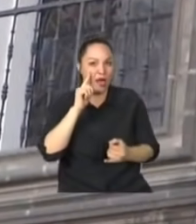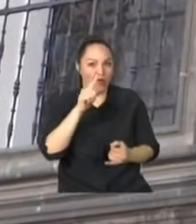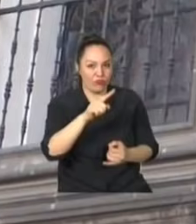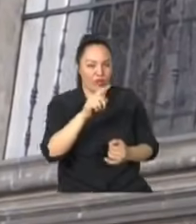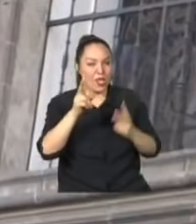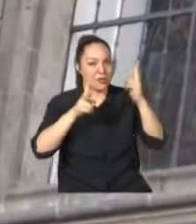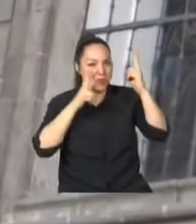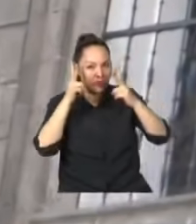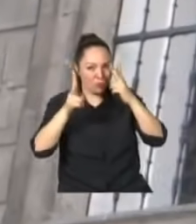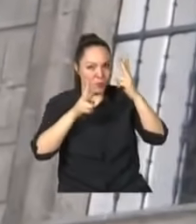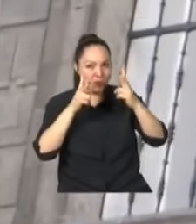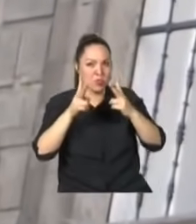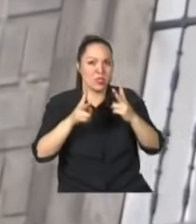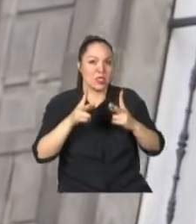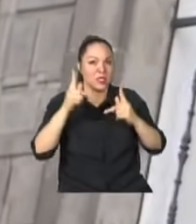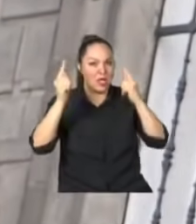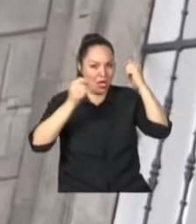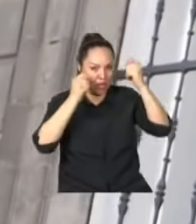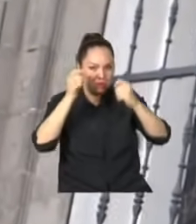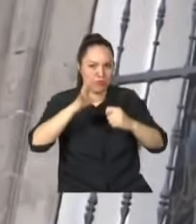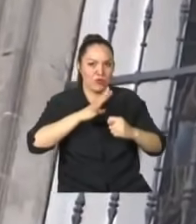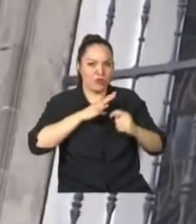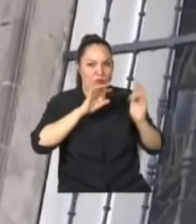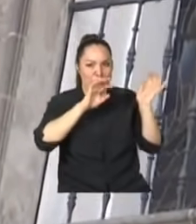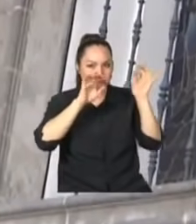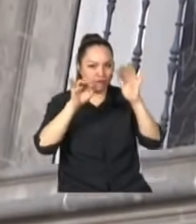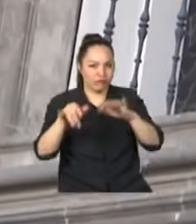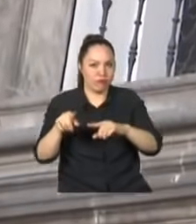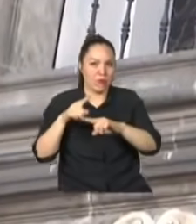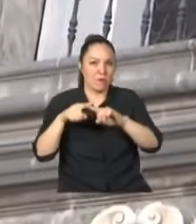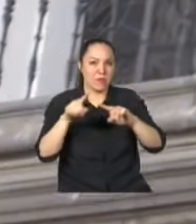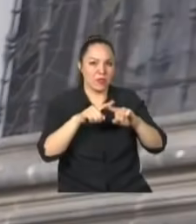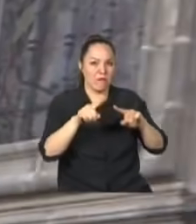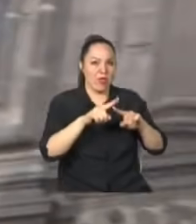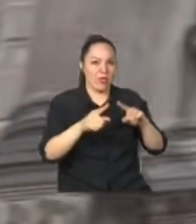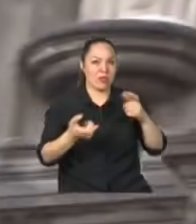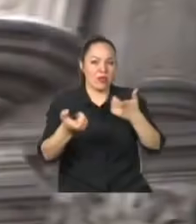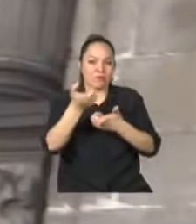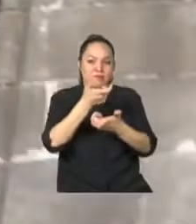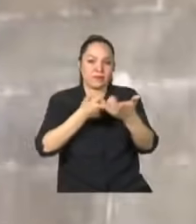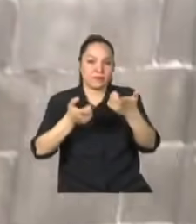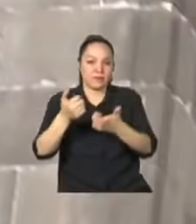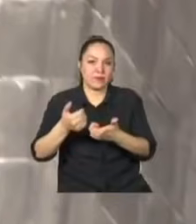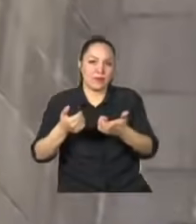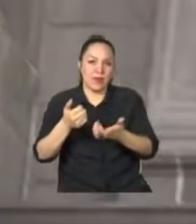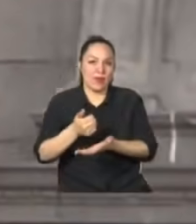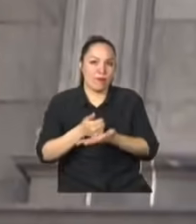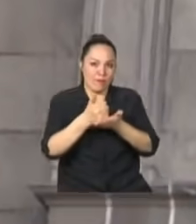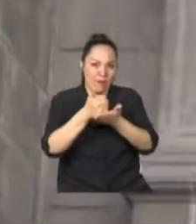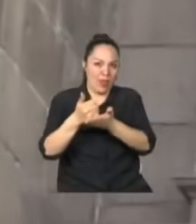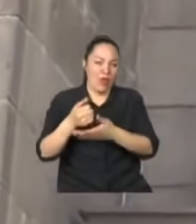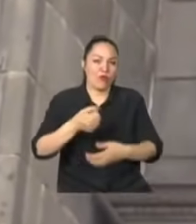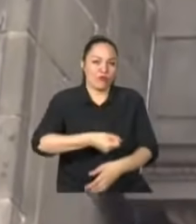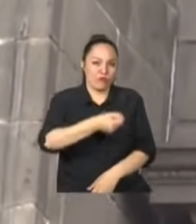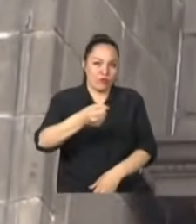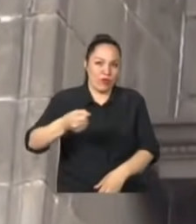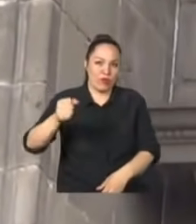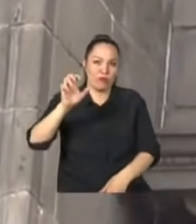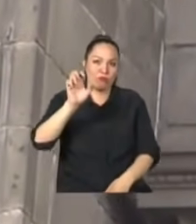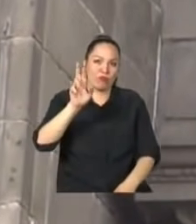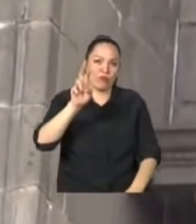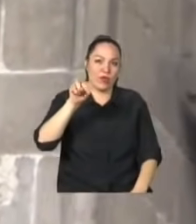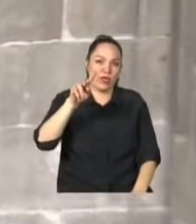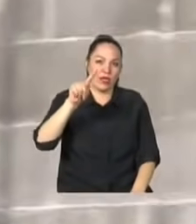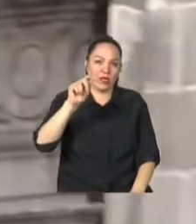Hay que fomentar el turismo, ya que hace falta para reactivar la economía. mandamos un saludo muy especial para el señor Ernesto